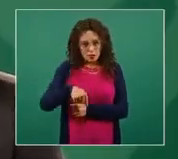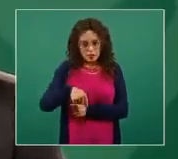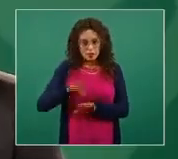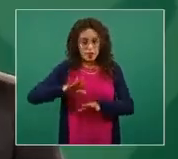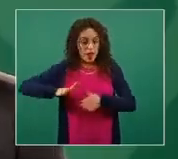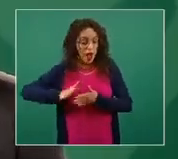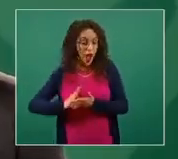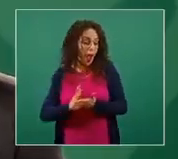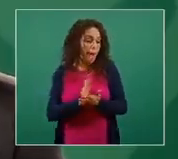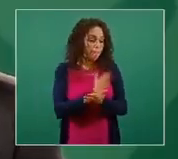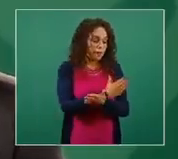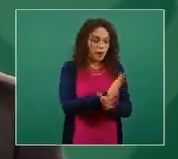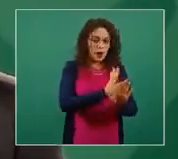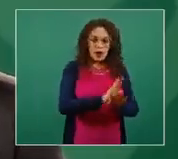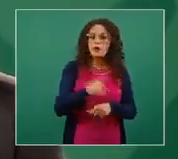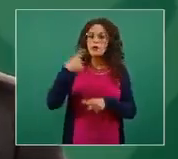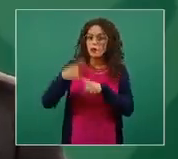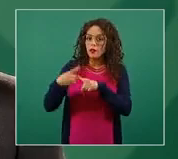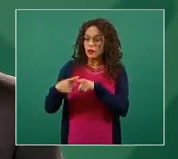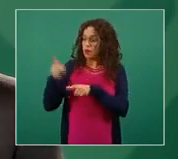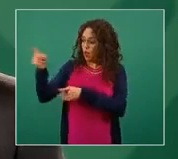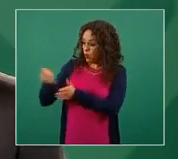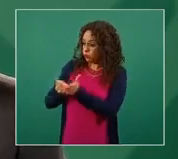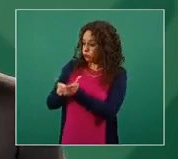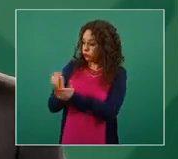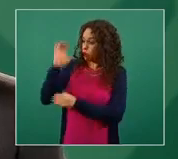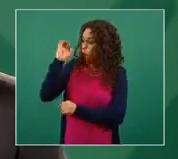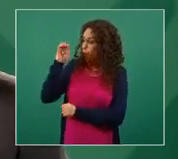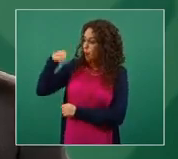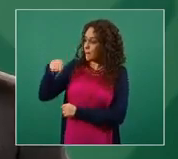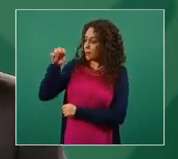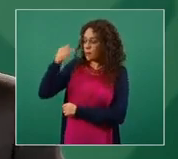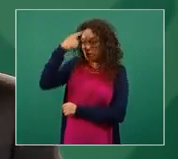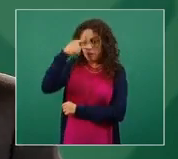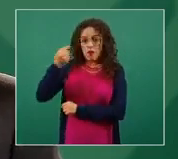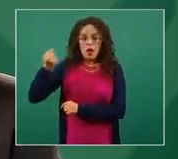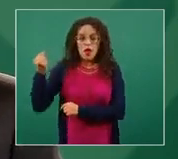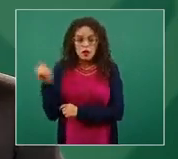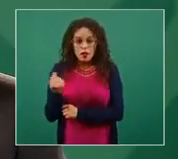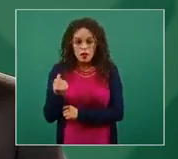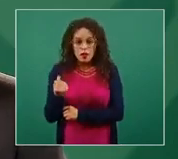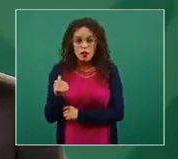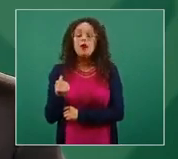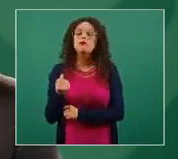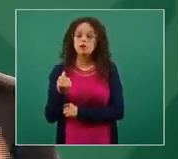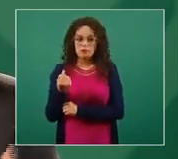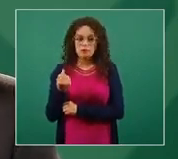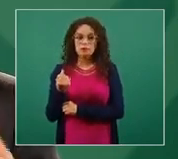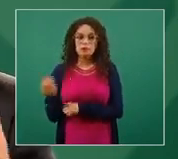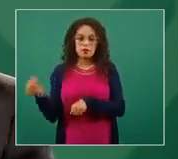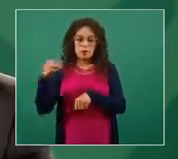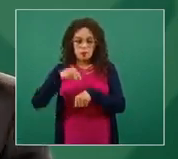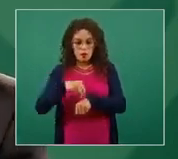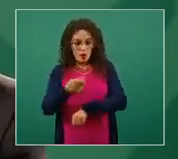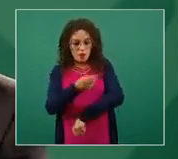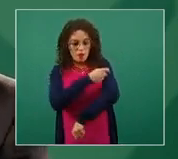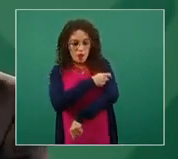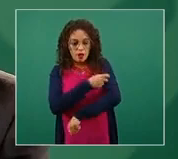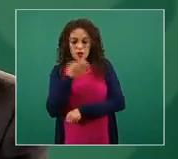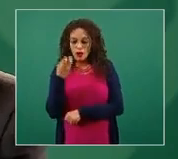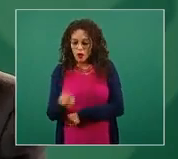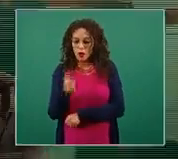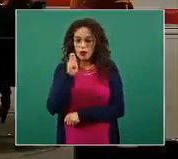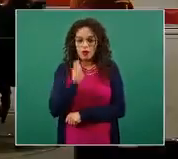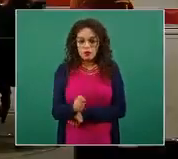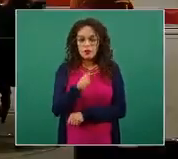decisión que toma la Organización Mundial de la Salud respecto a la incorporación de estas vacunas en el esquema de la